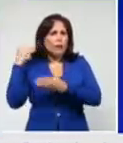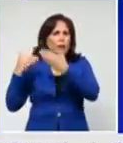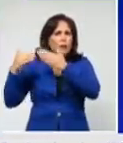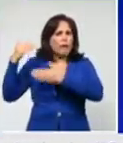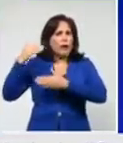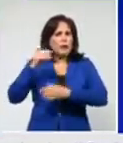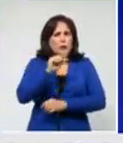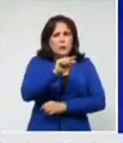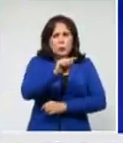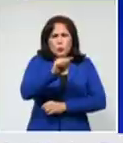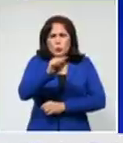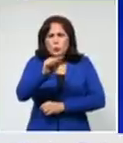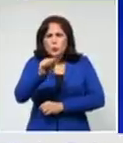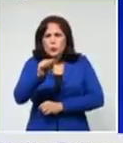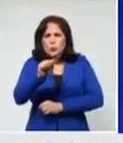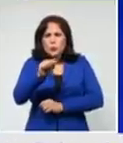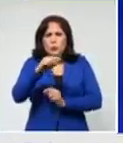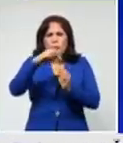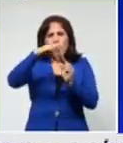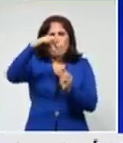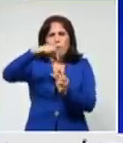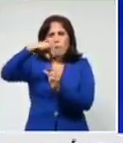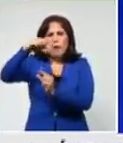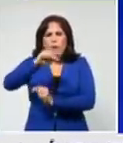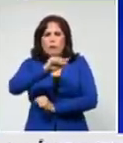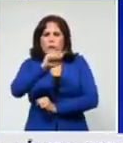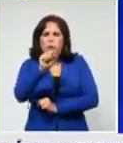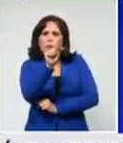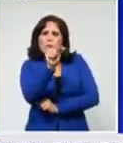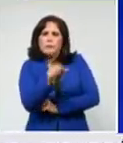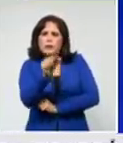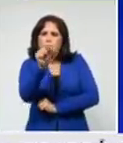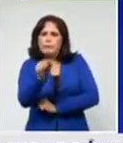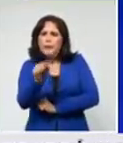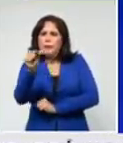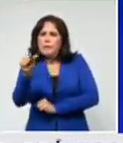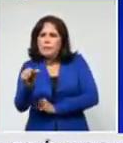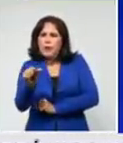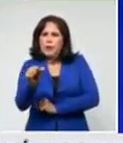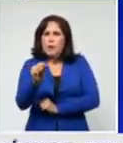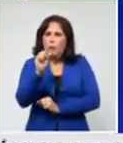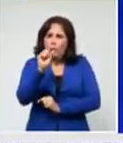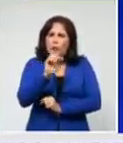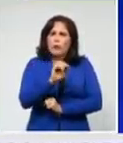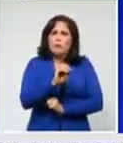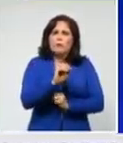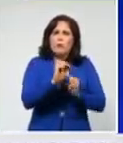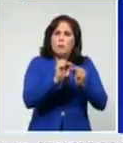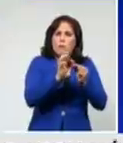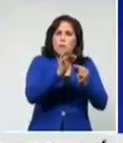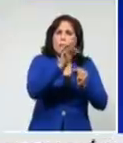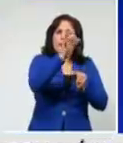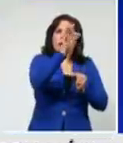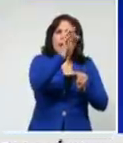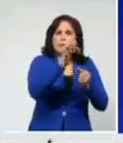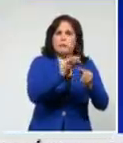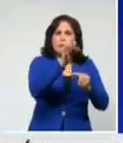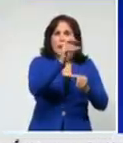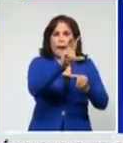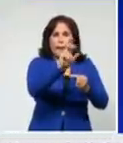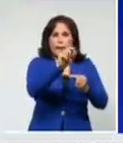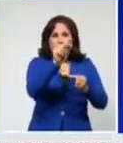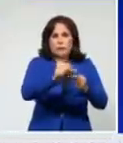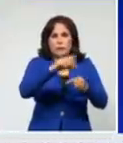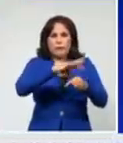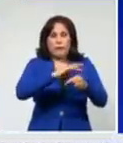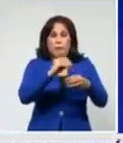aquellas barras que se ven en la primera parte, con un tanto elevada, que estábamos hablando en aquel de momento de 20 casos